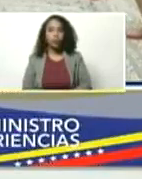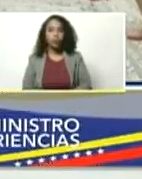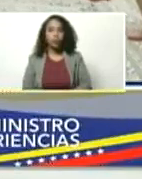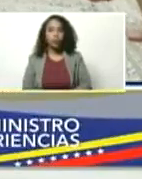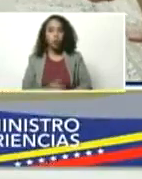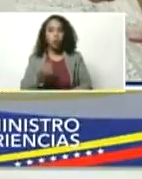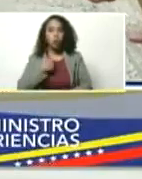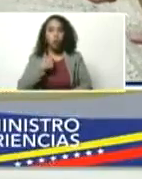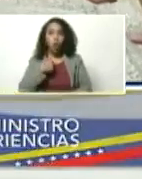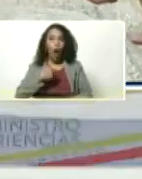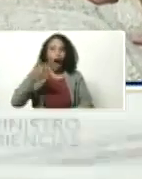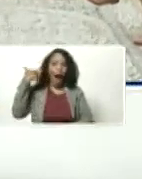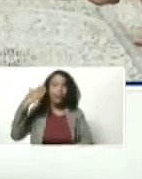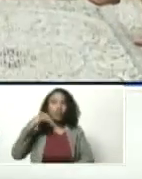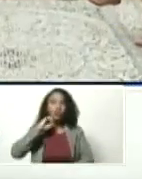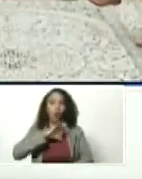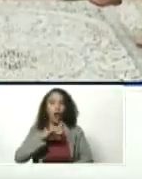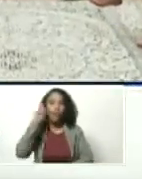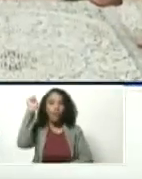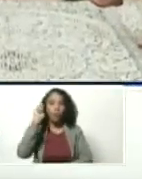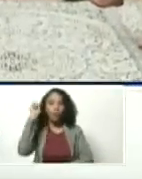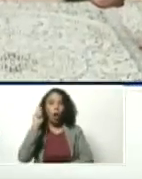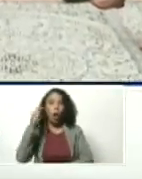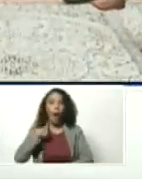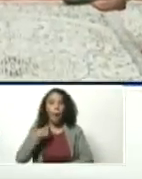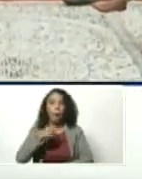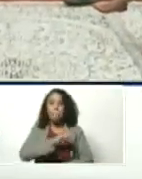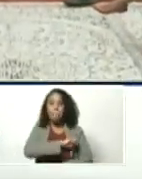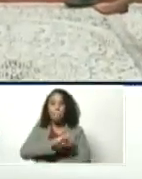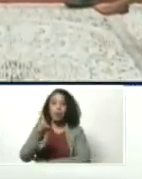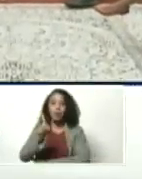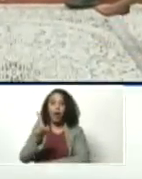yo era diputado, me mandaron a una gira en China,